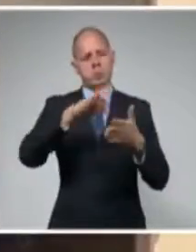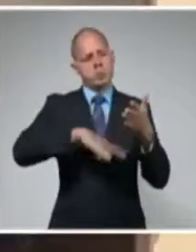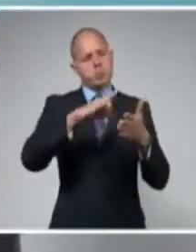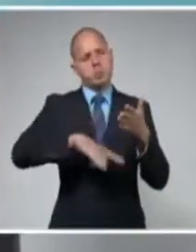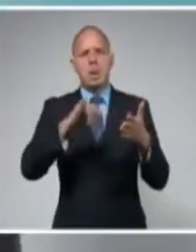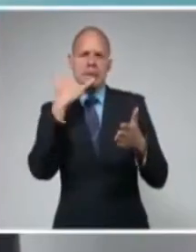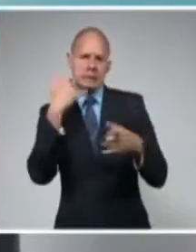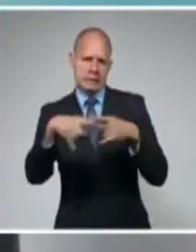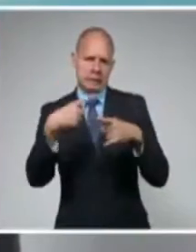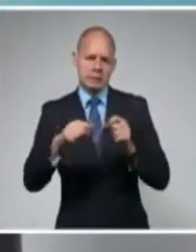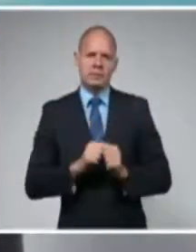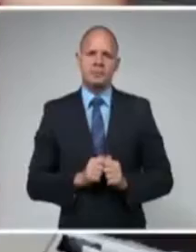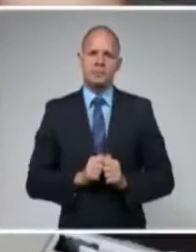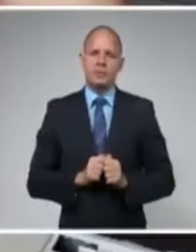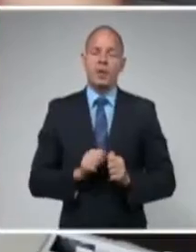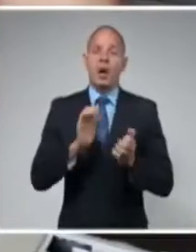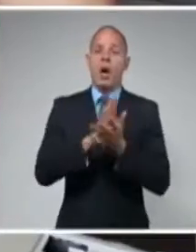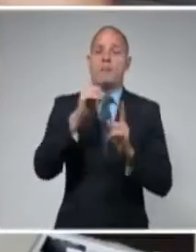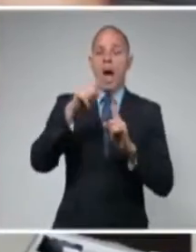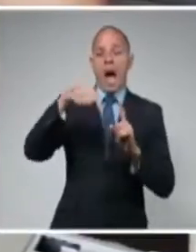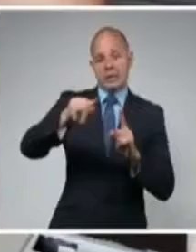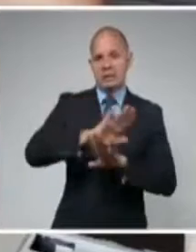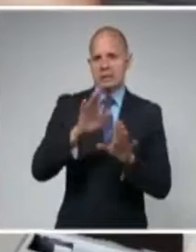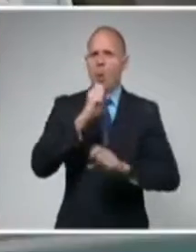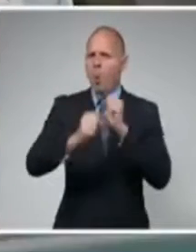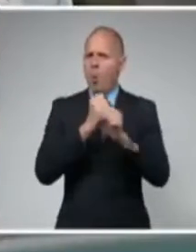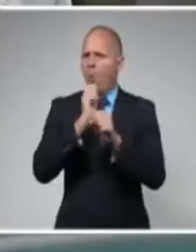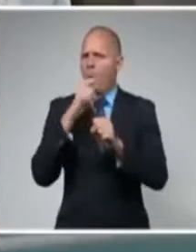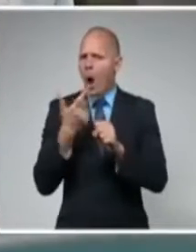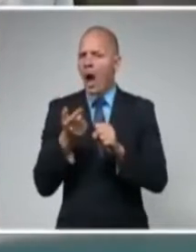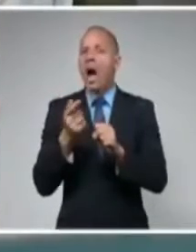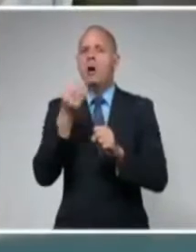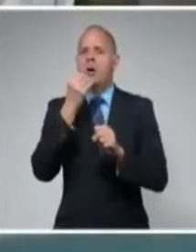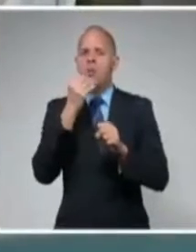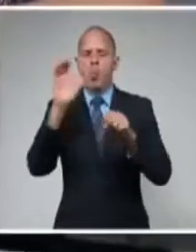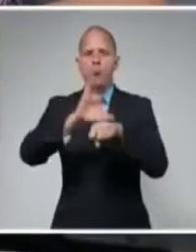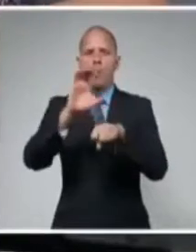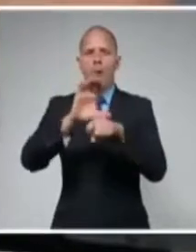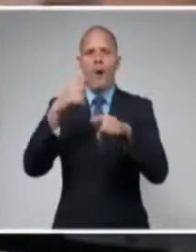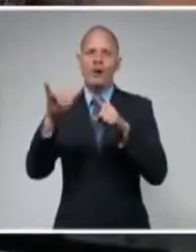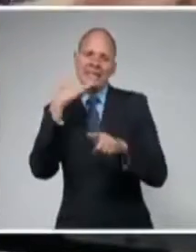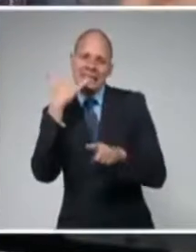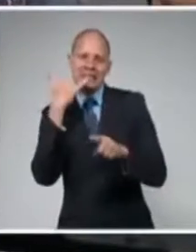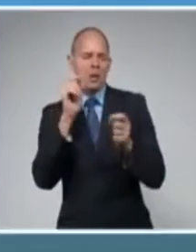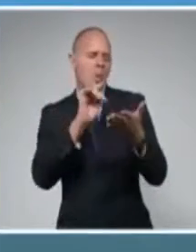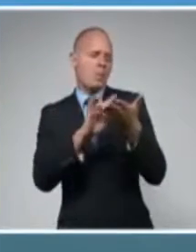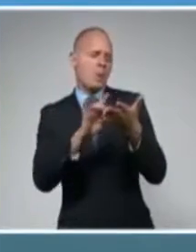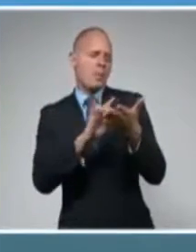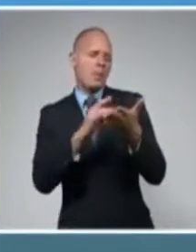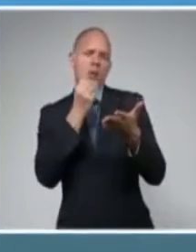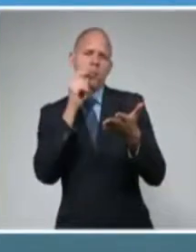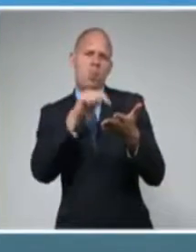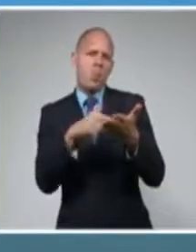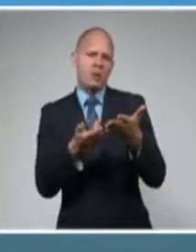La actividad por cuenta propia próximamente podrá contar con una tienda virtual mayorista a las 24 horas a través de la plataforma de